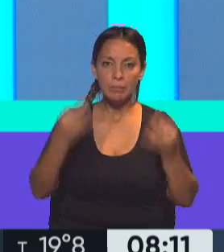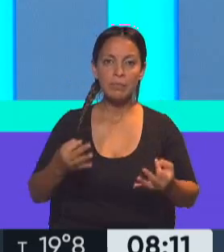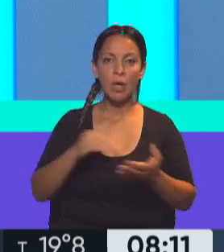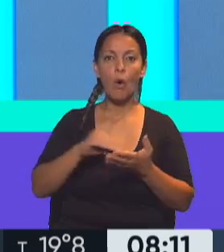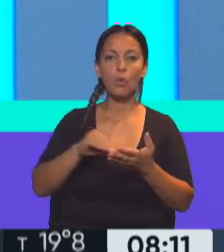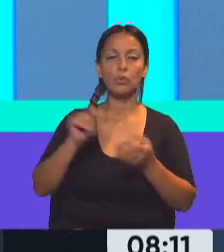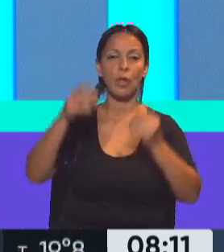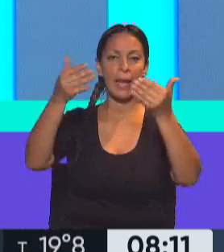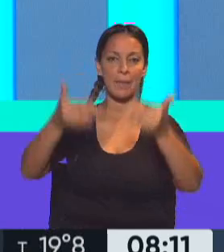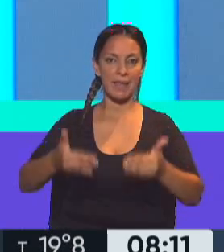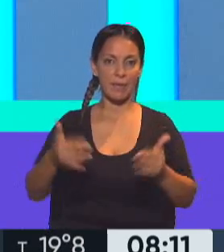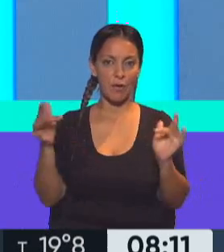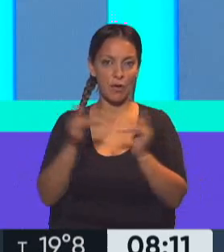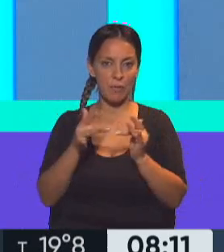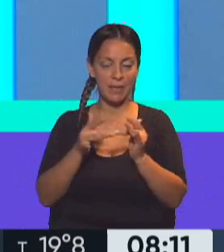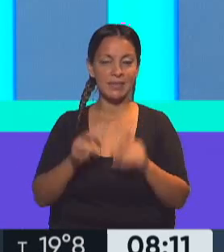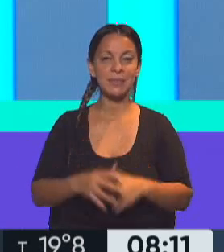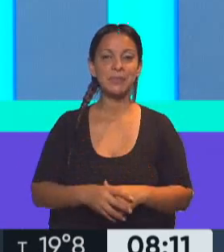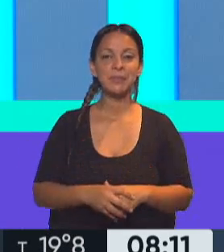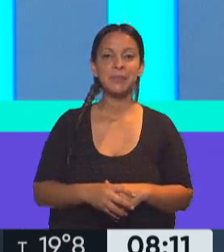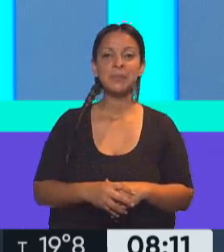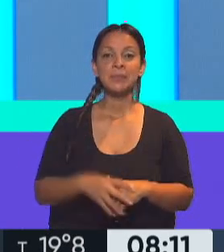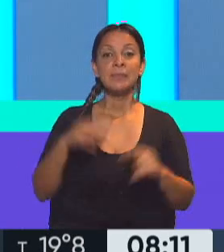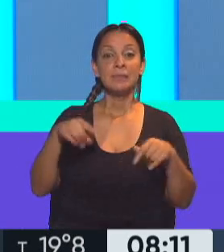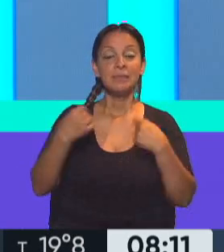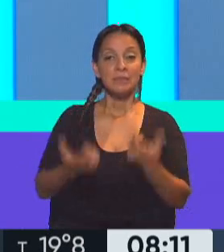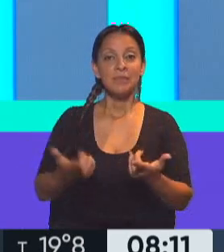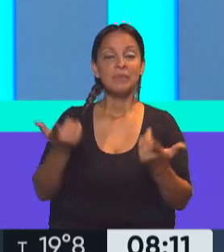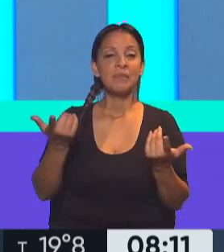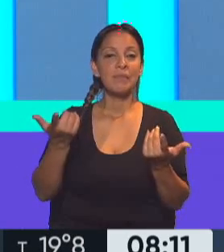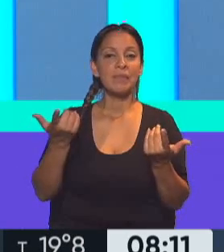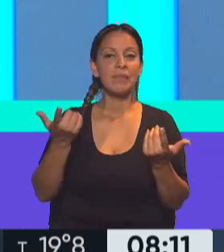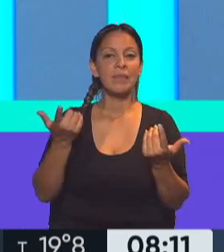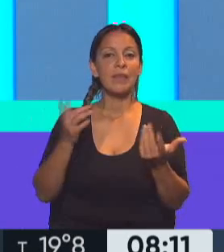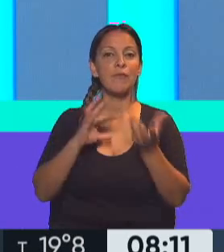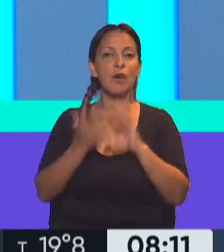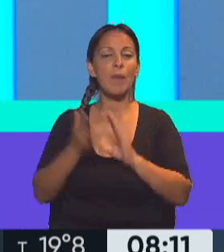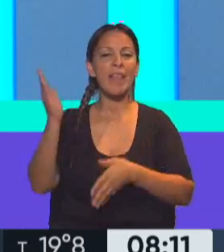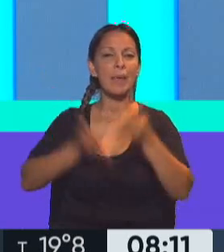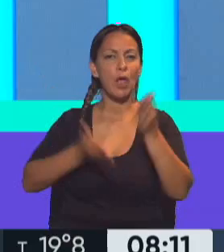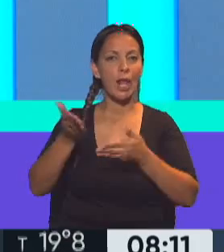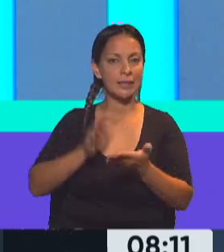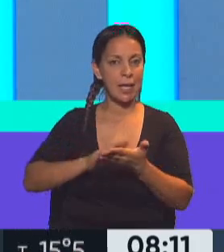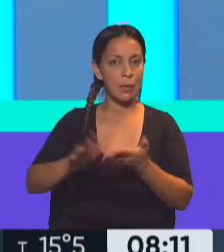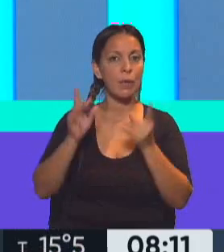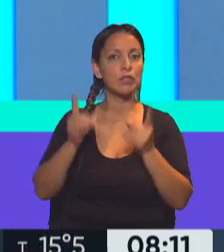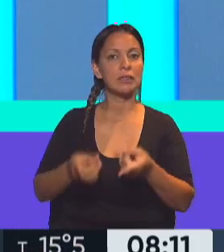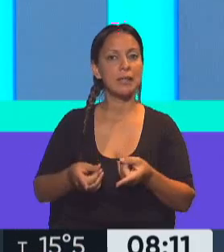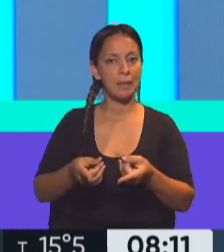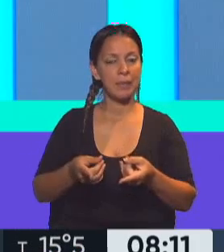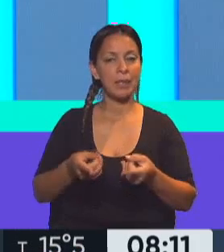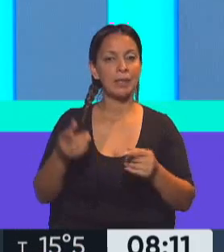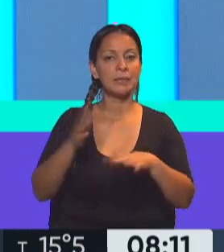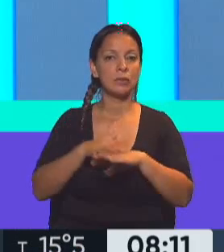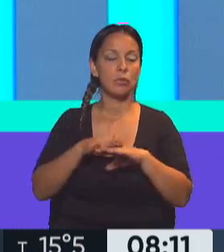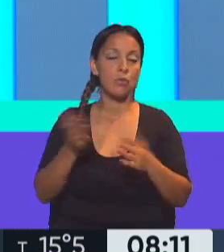las plataformas digitales, lo que viene a configurar nuevos escenarios de violencia que hoy se ven exacerbados producto de este lamentable